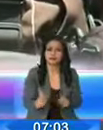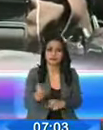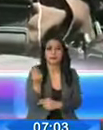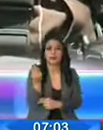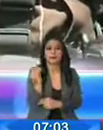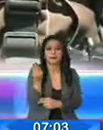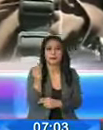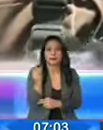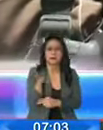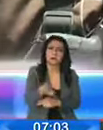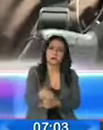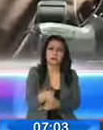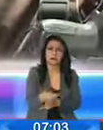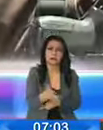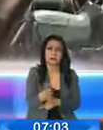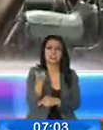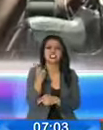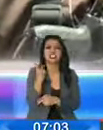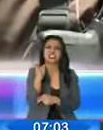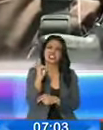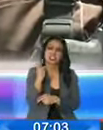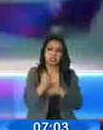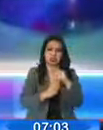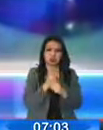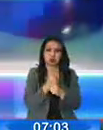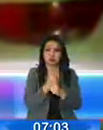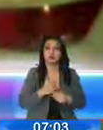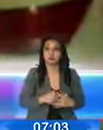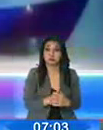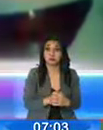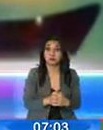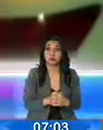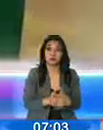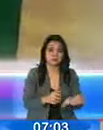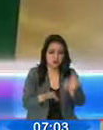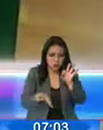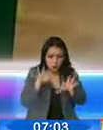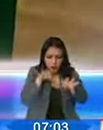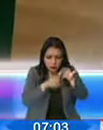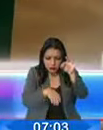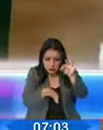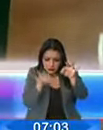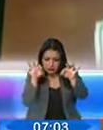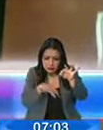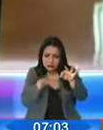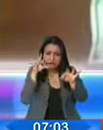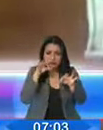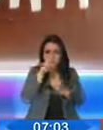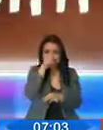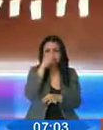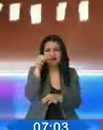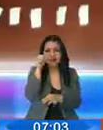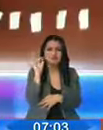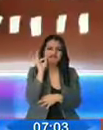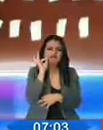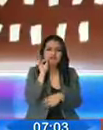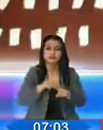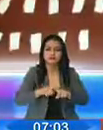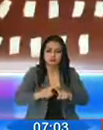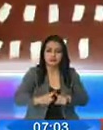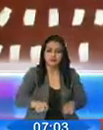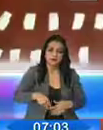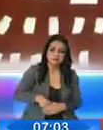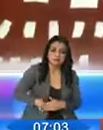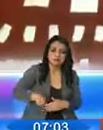de aproximadamente 17 años, ya que en su poder se había encontrado sustancias sujetas a